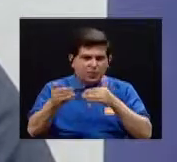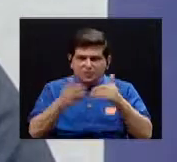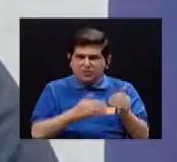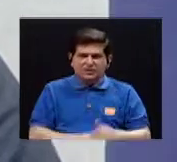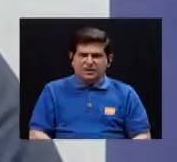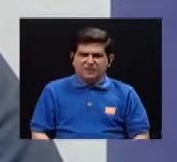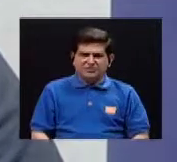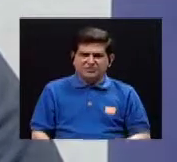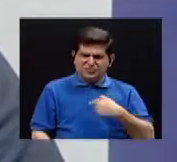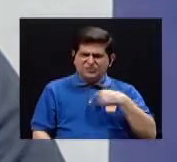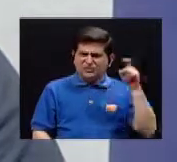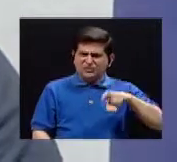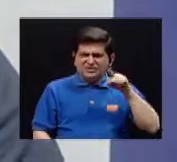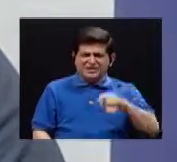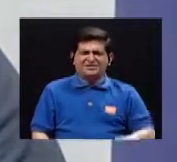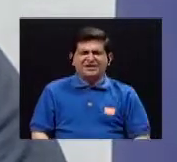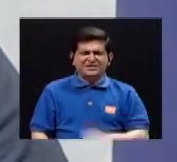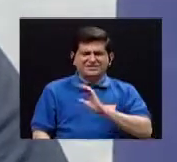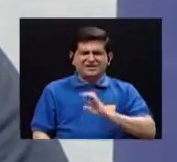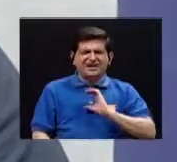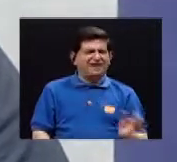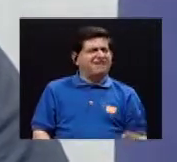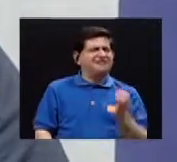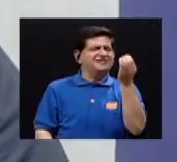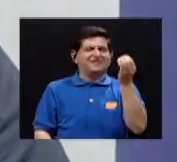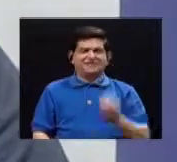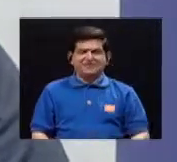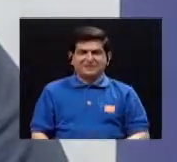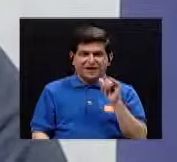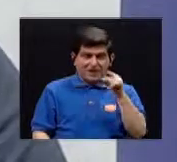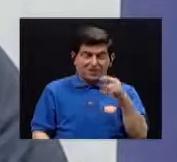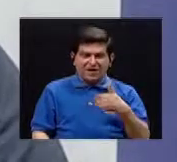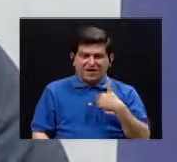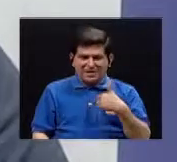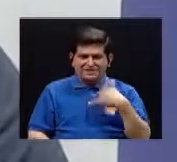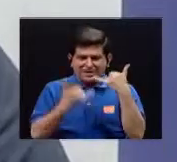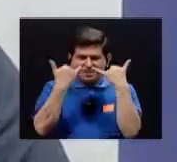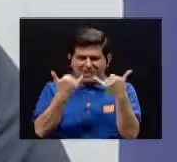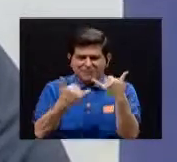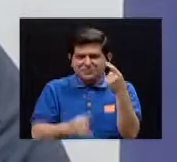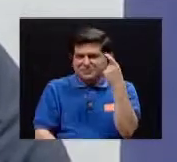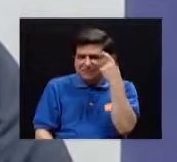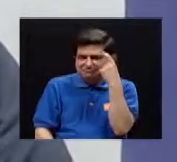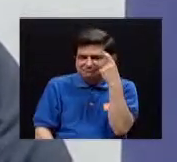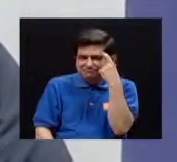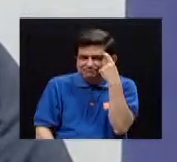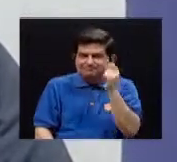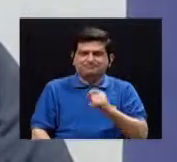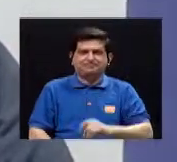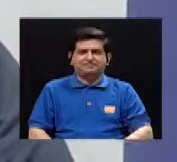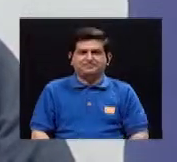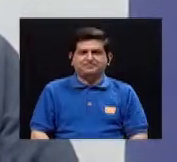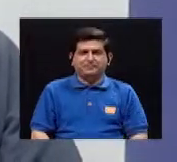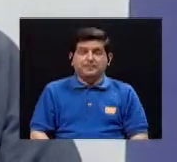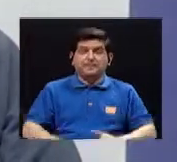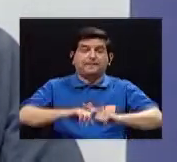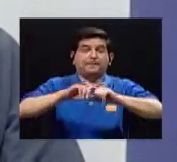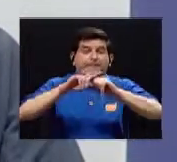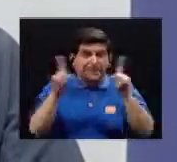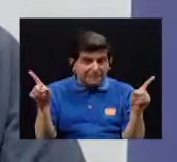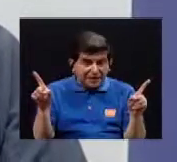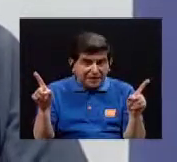a pesar de que yo sentía como que necesitaba esa jovialidad ahí y yo también lo tuve así como en la cabeza se me metió